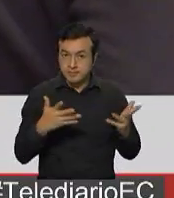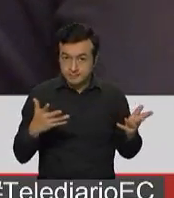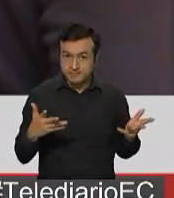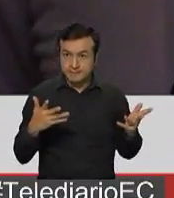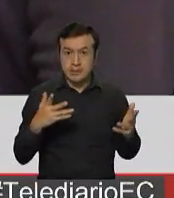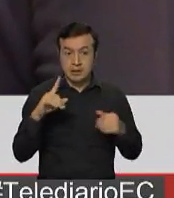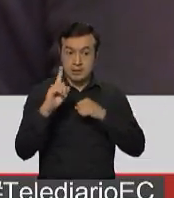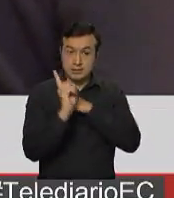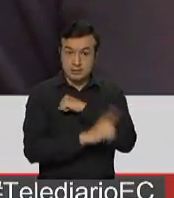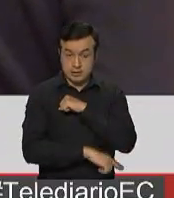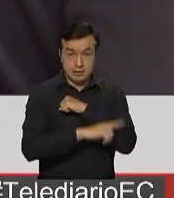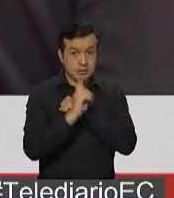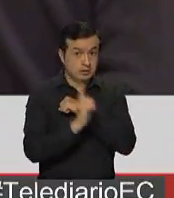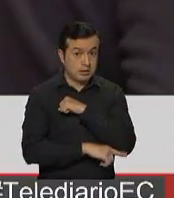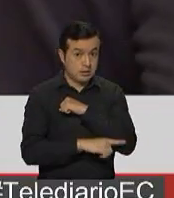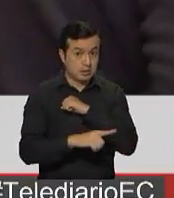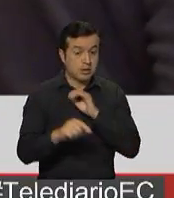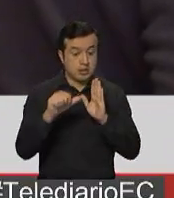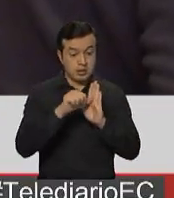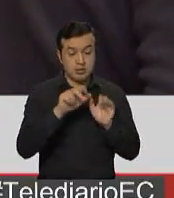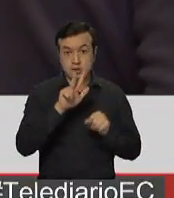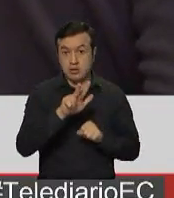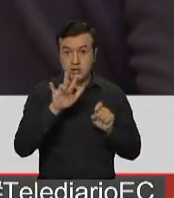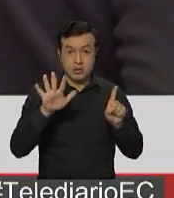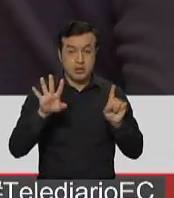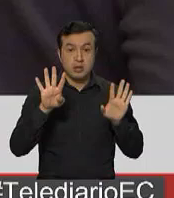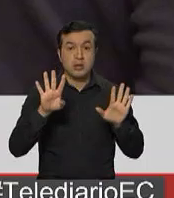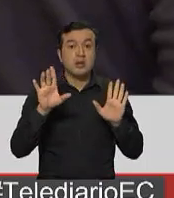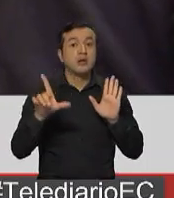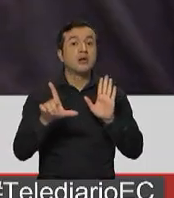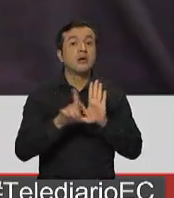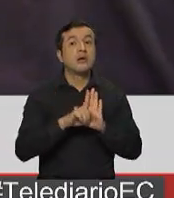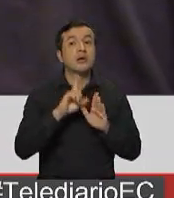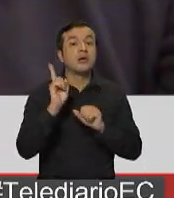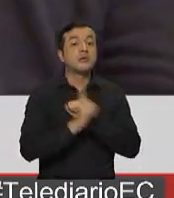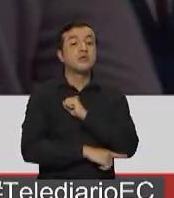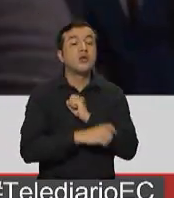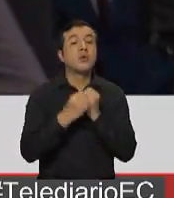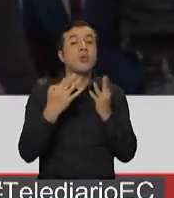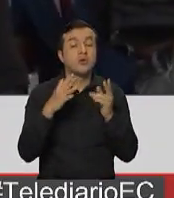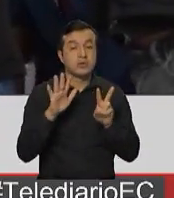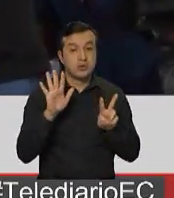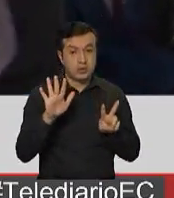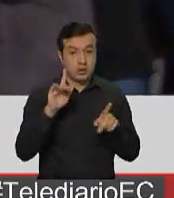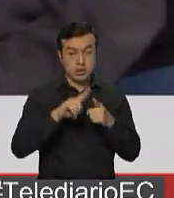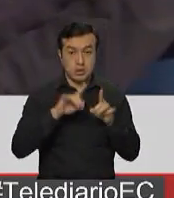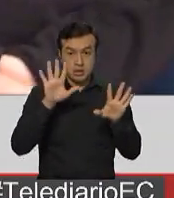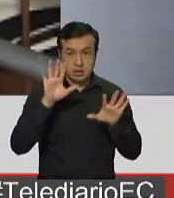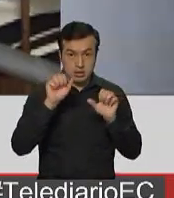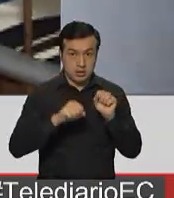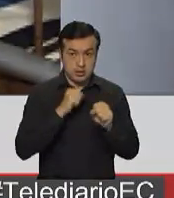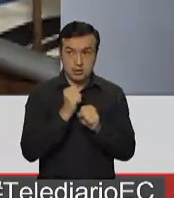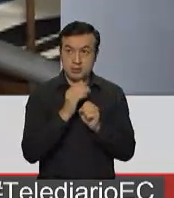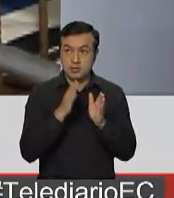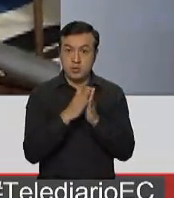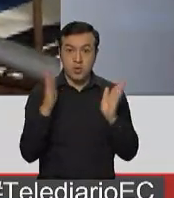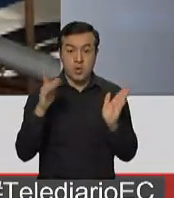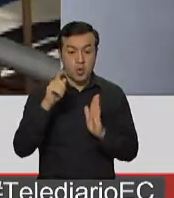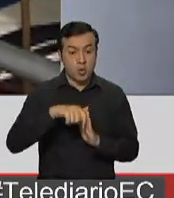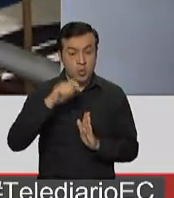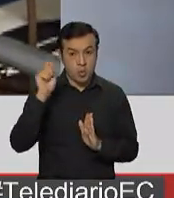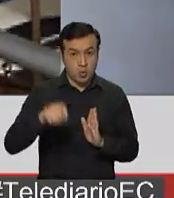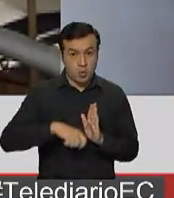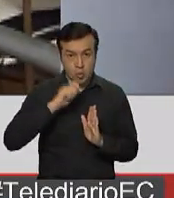cuya pena, de acuerdo al artículo 369 del COIP, se sanciona con cárcel de 7 a 10 años. El juez